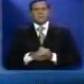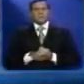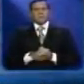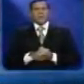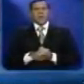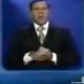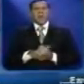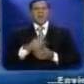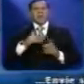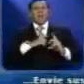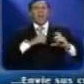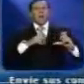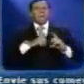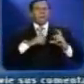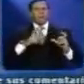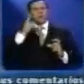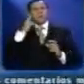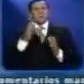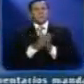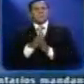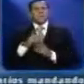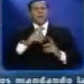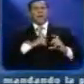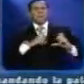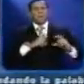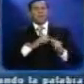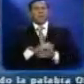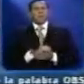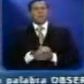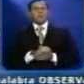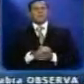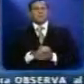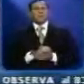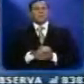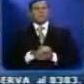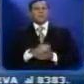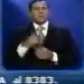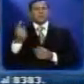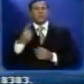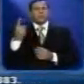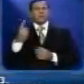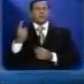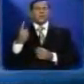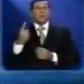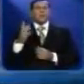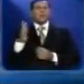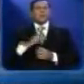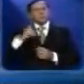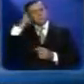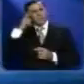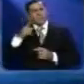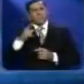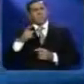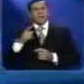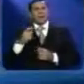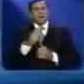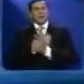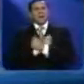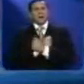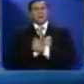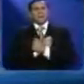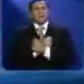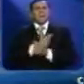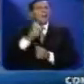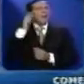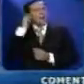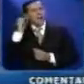amores que son pasionales, a aquellos amores únicos, que es para los amantes y las